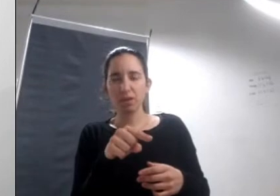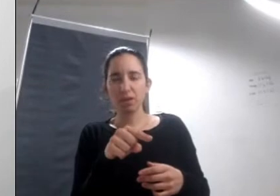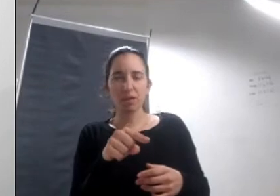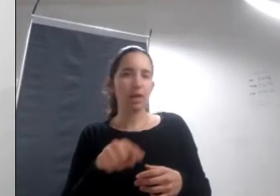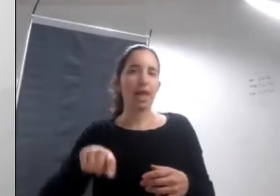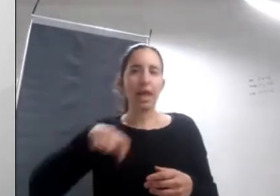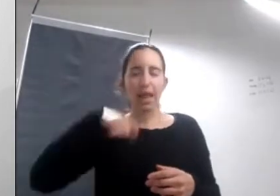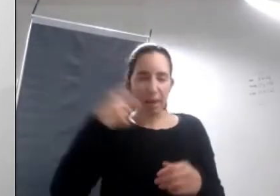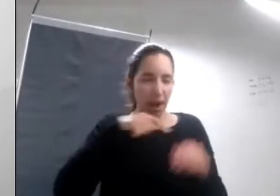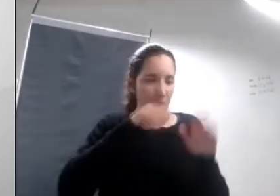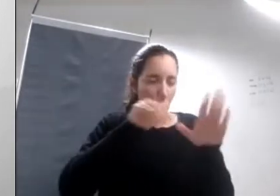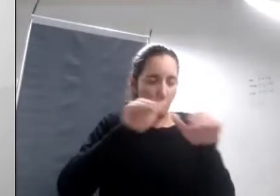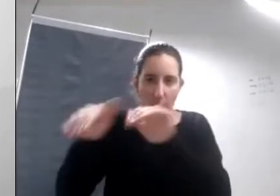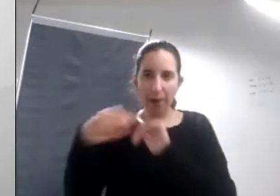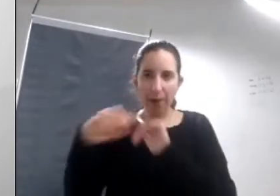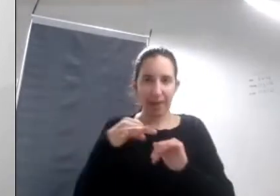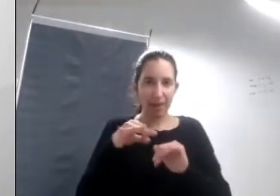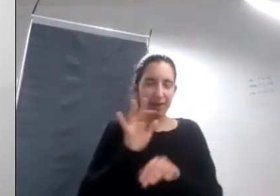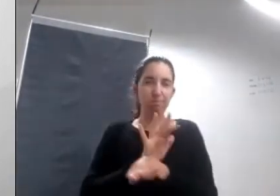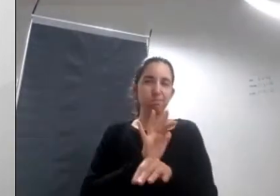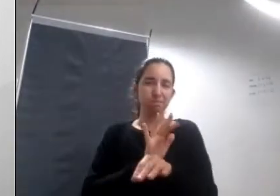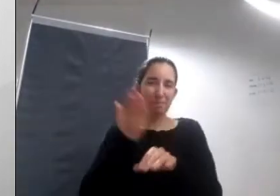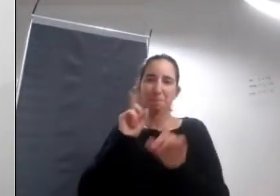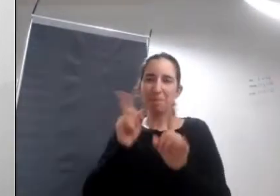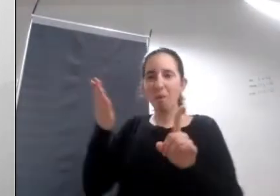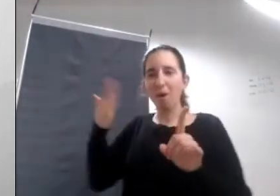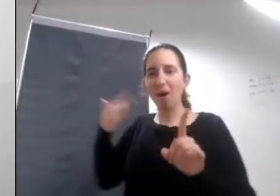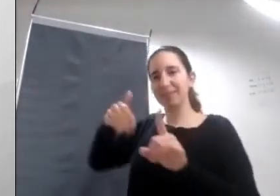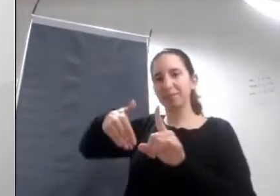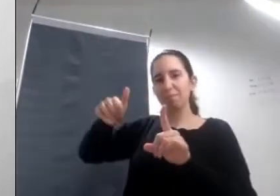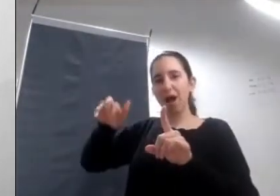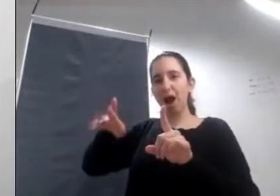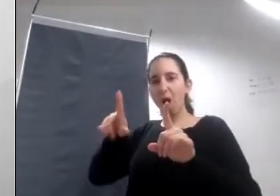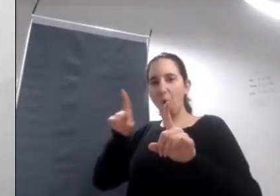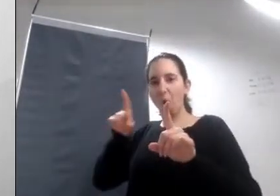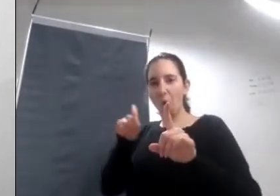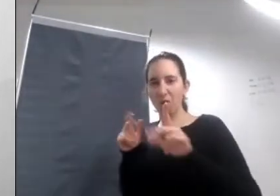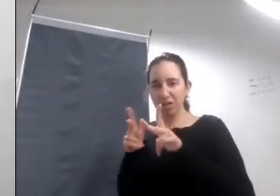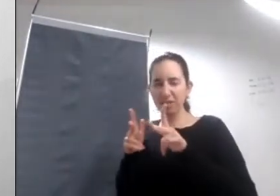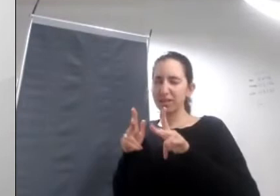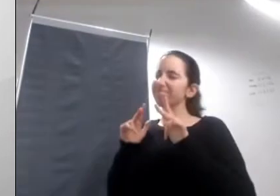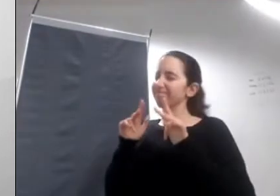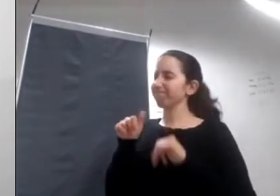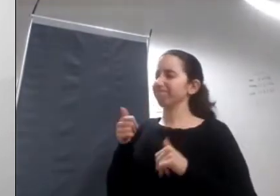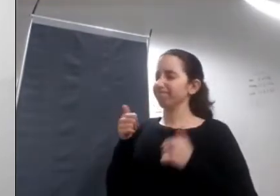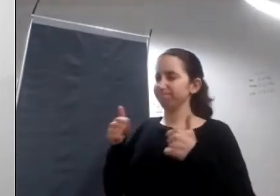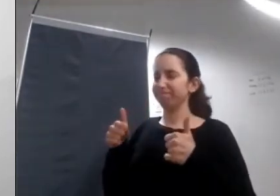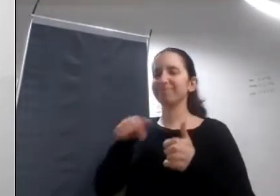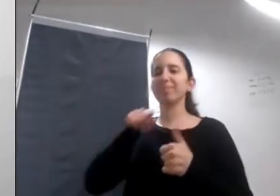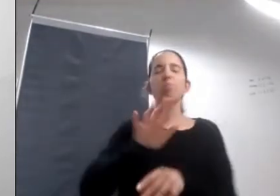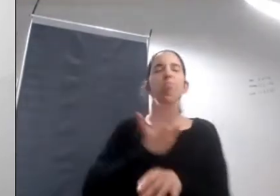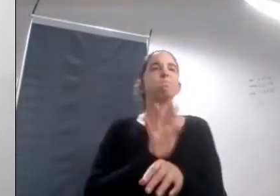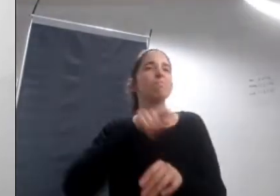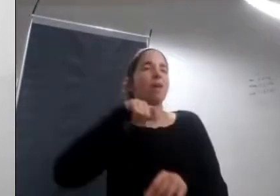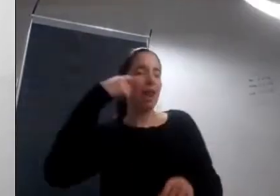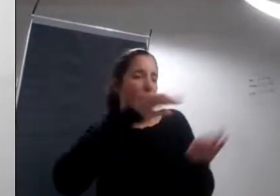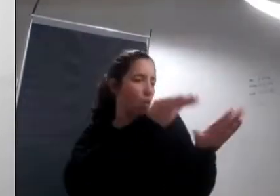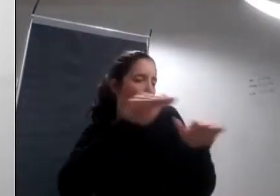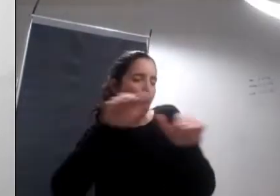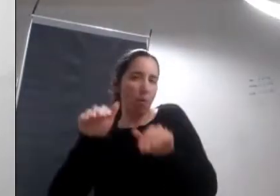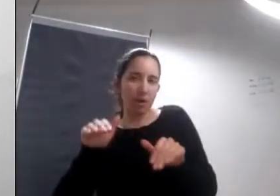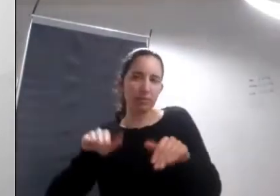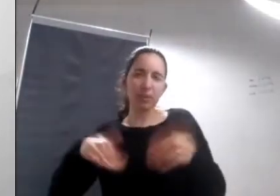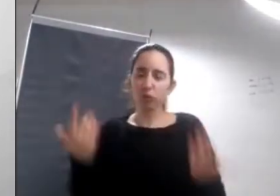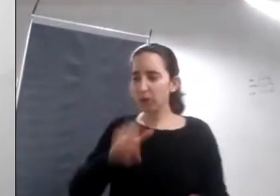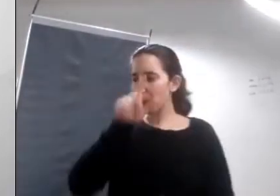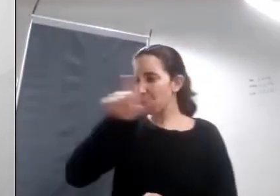vivir como los otros, etcétera, etcétera. Como describió Mauro, que realmente está basado en esa falsa